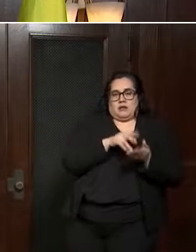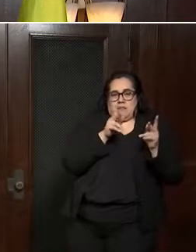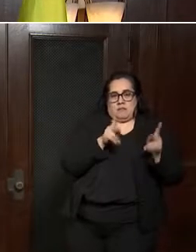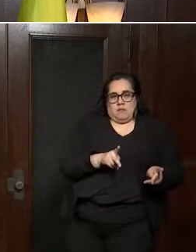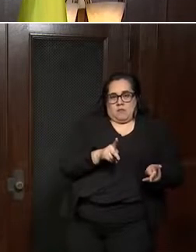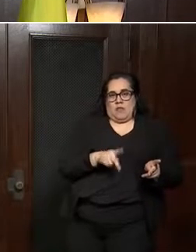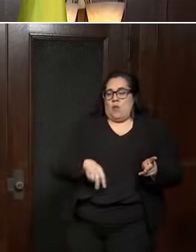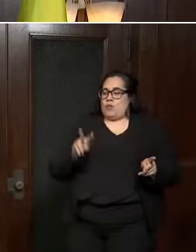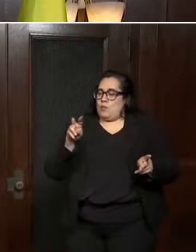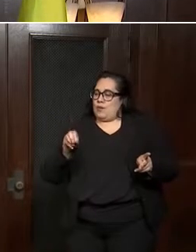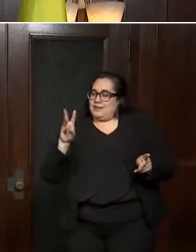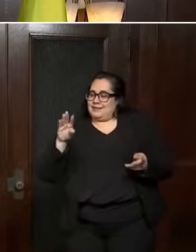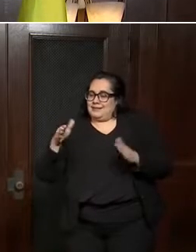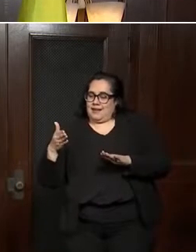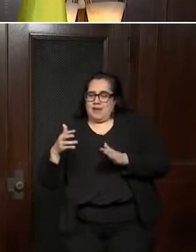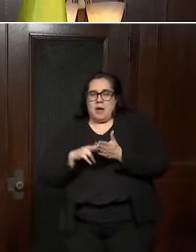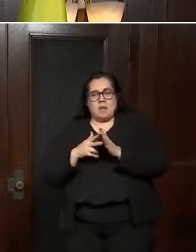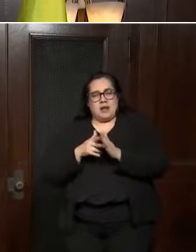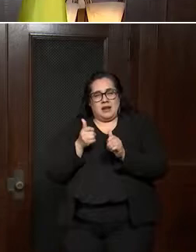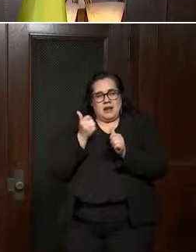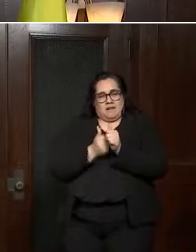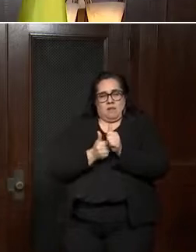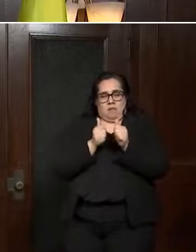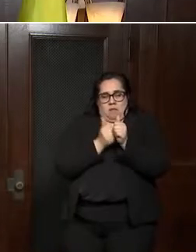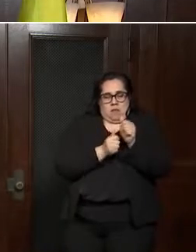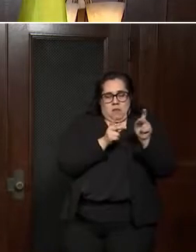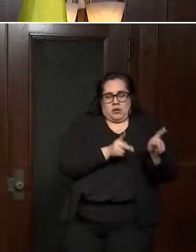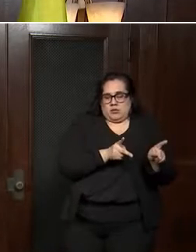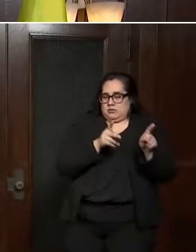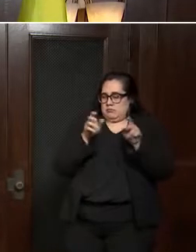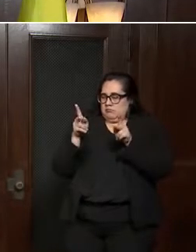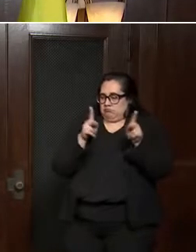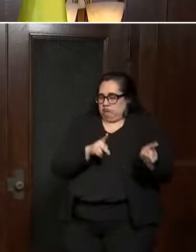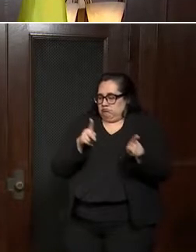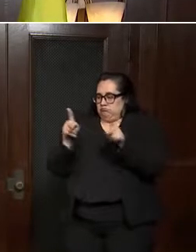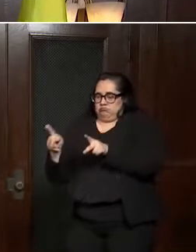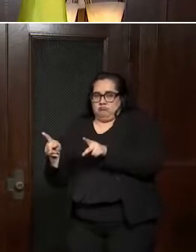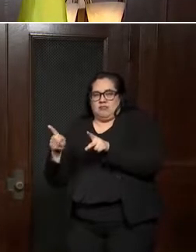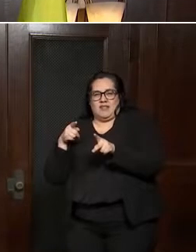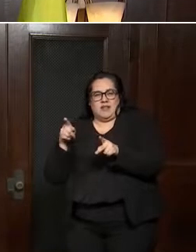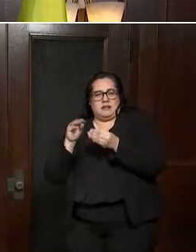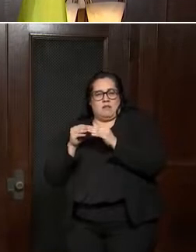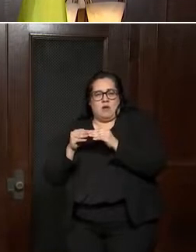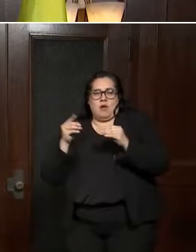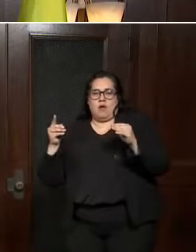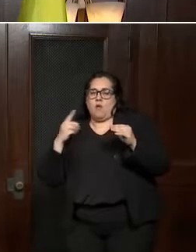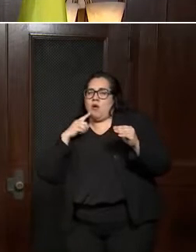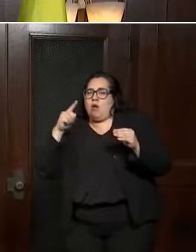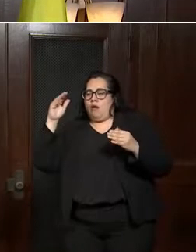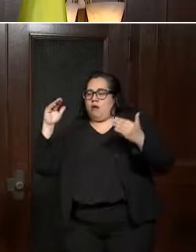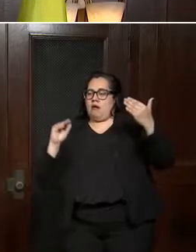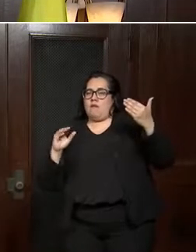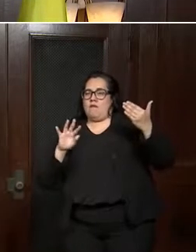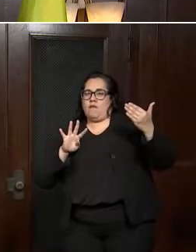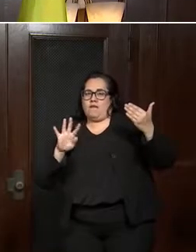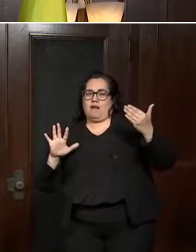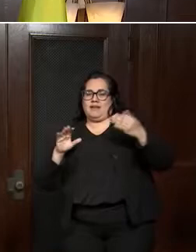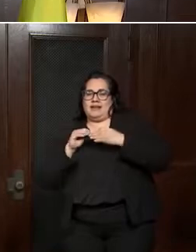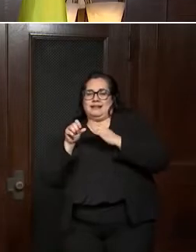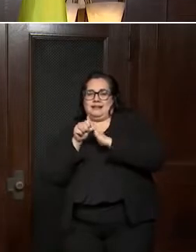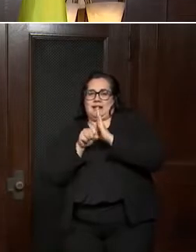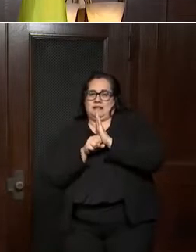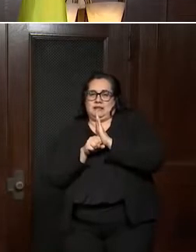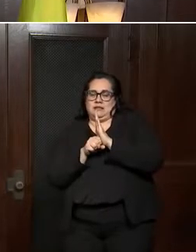cápita, estos números son mejores. Estamos número 45 en los estados